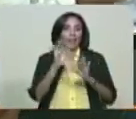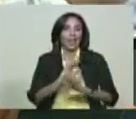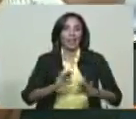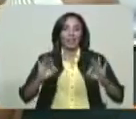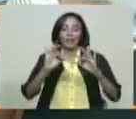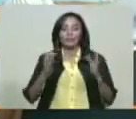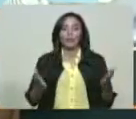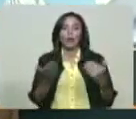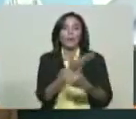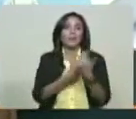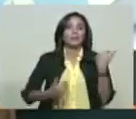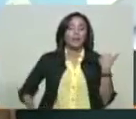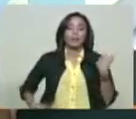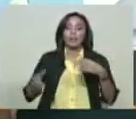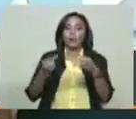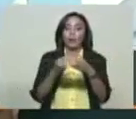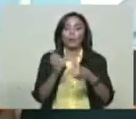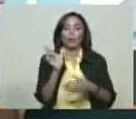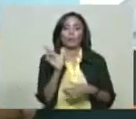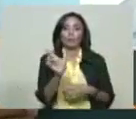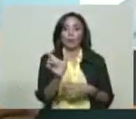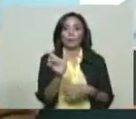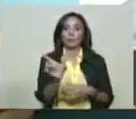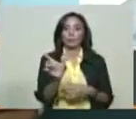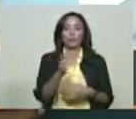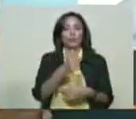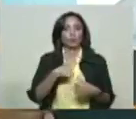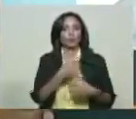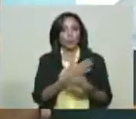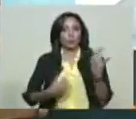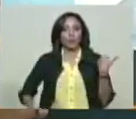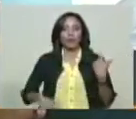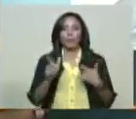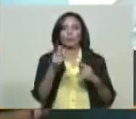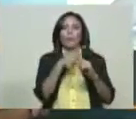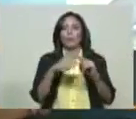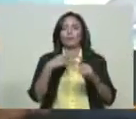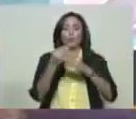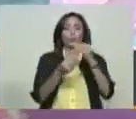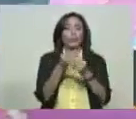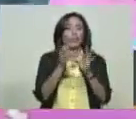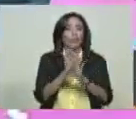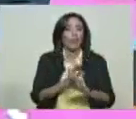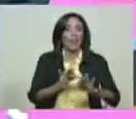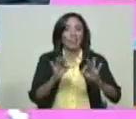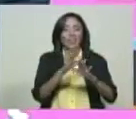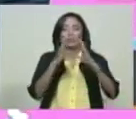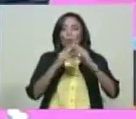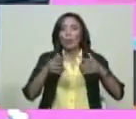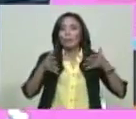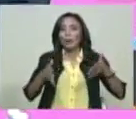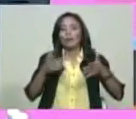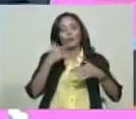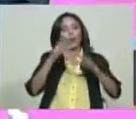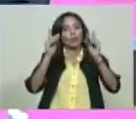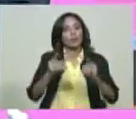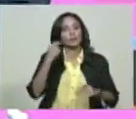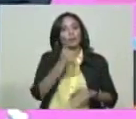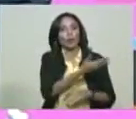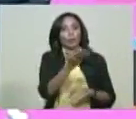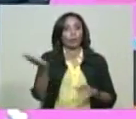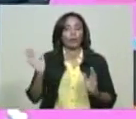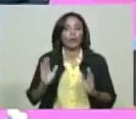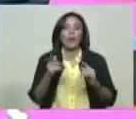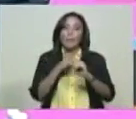partido de chávez del partido de la revolución del partido socialista unidos de venezuela aceptó la decisión del cuarto